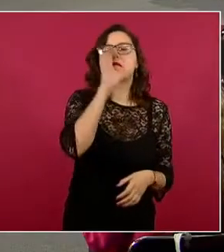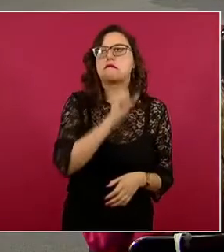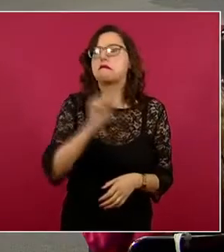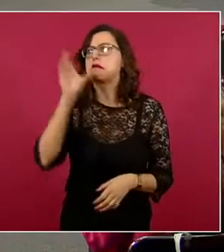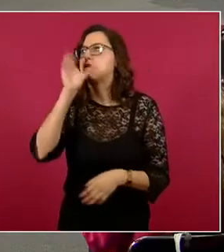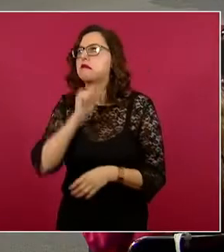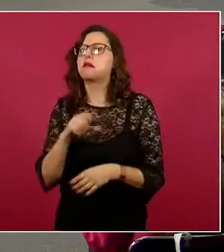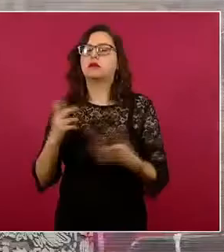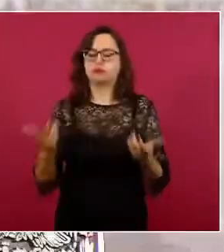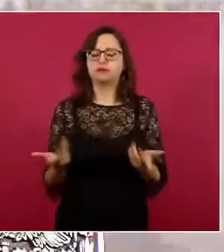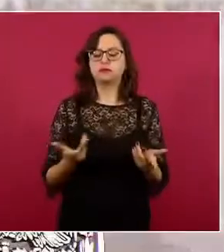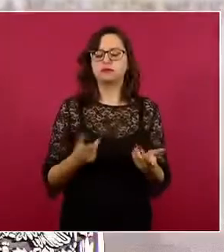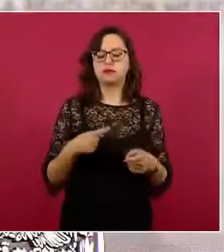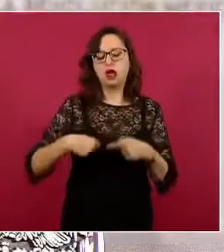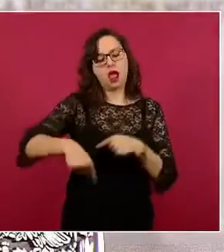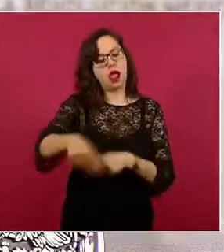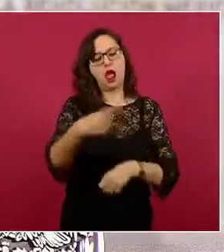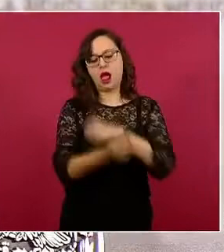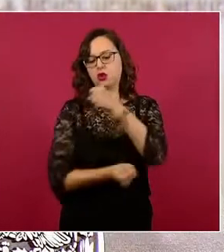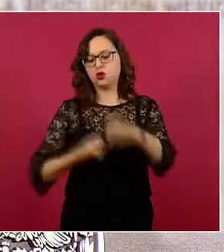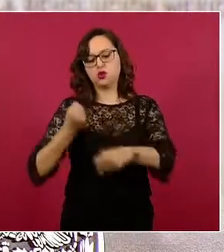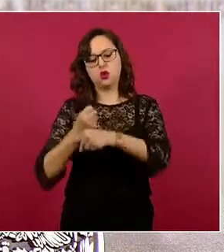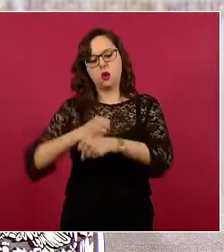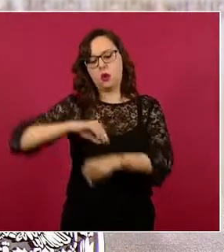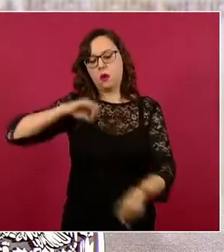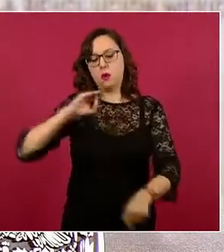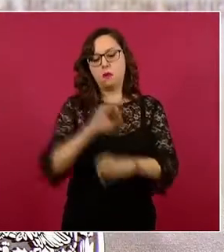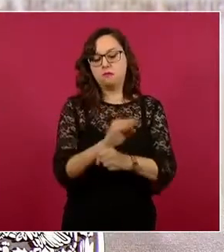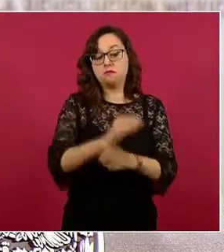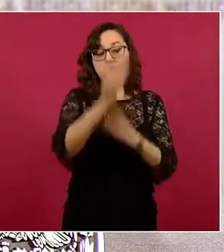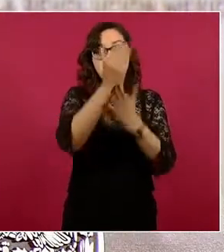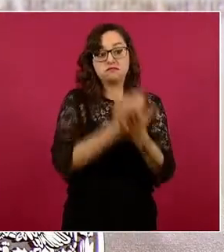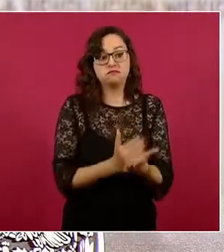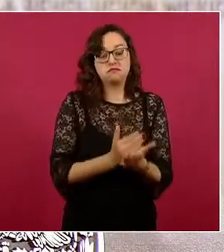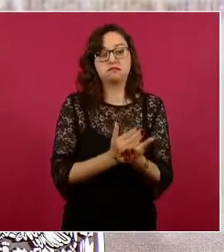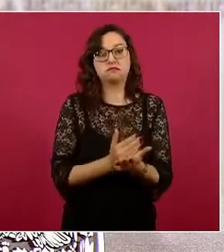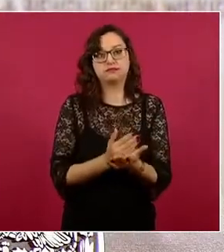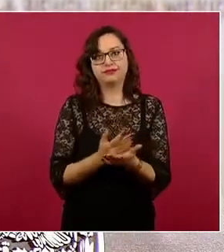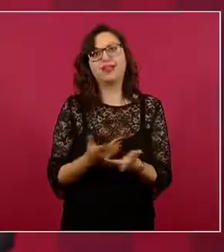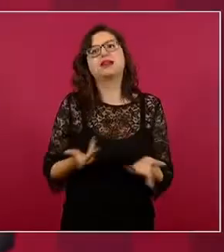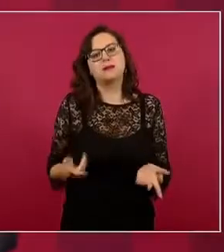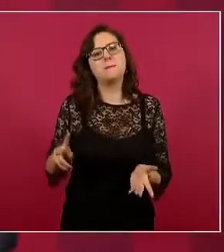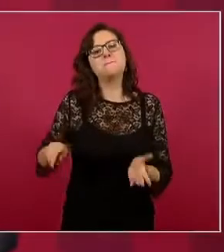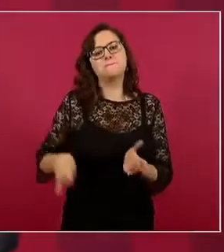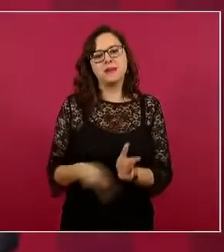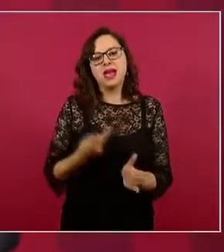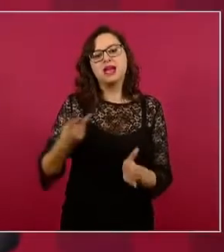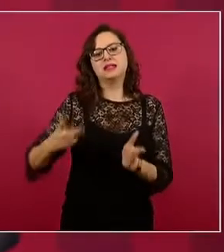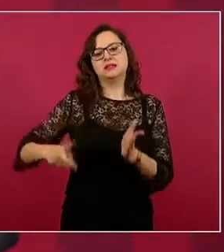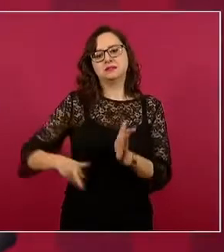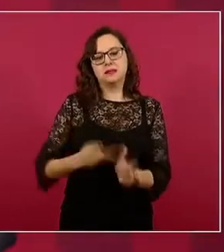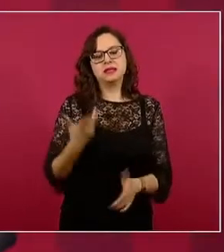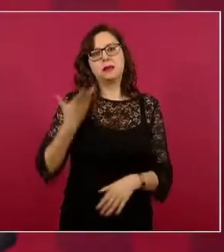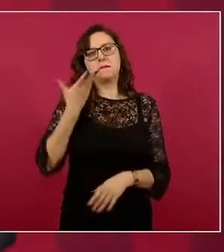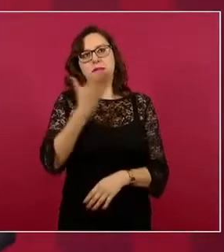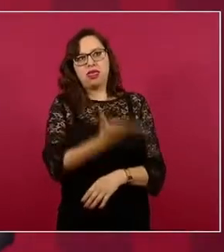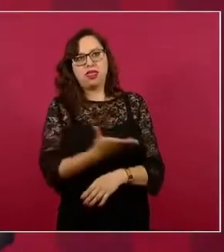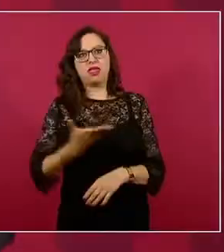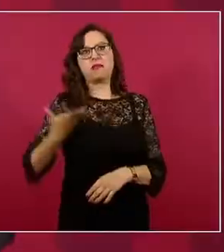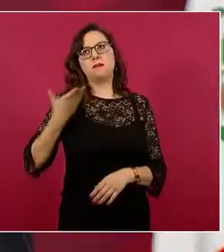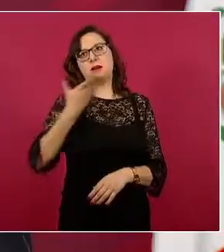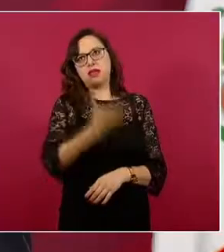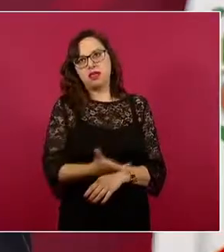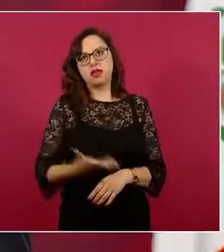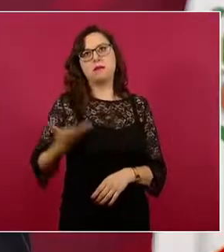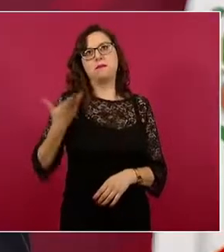que quede ya establecido por escrito para que esté quien esté en el gobierno, ya